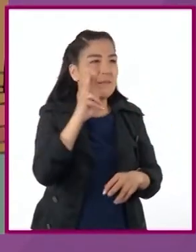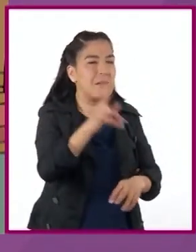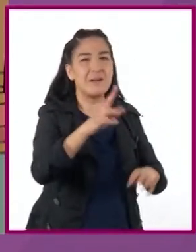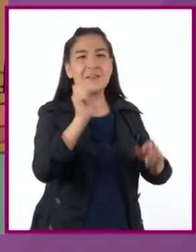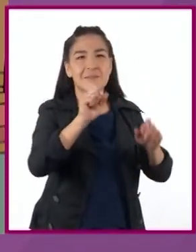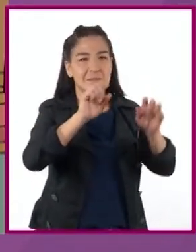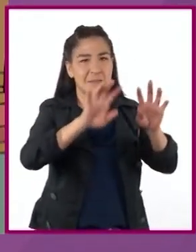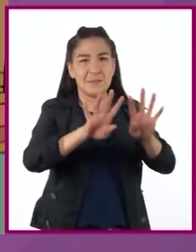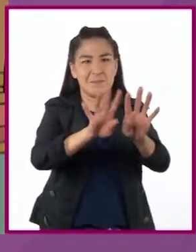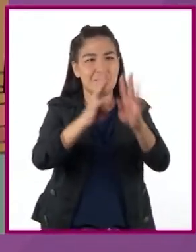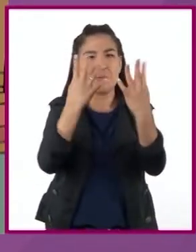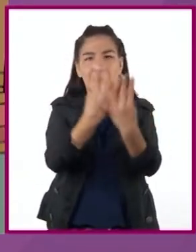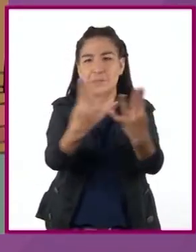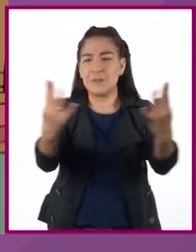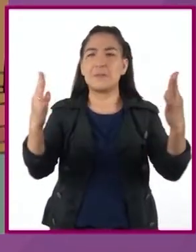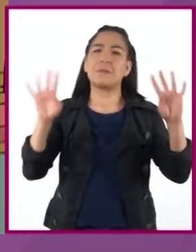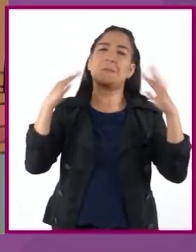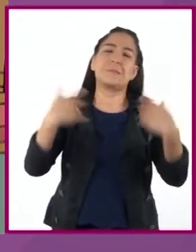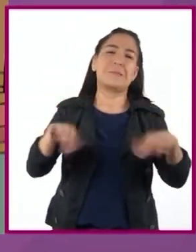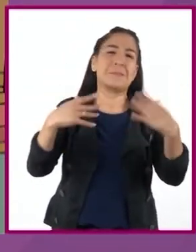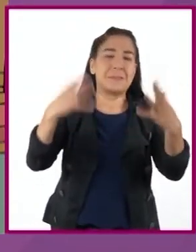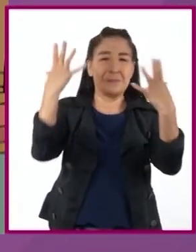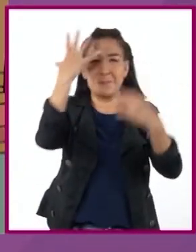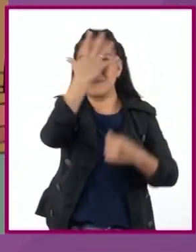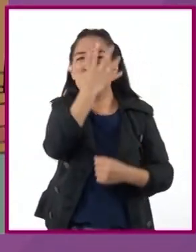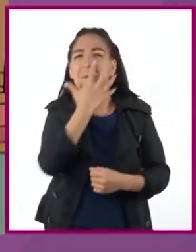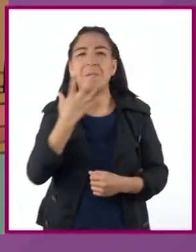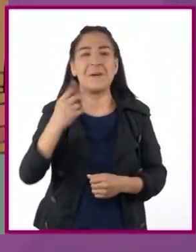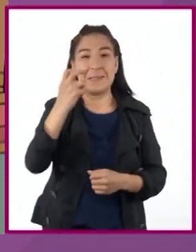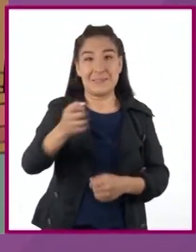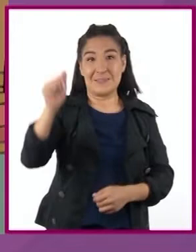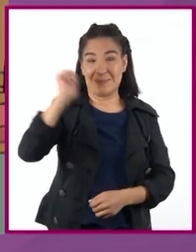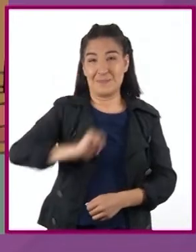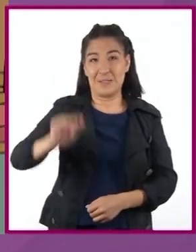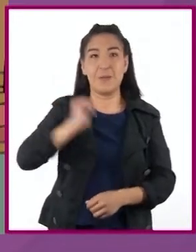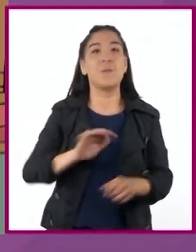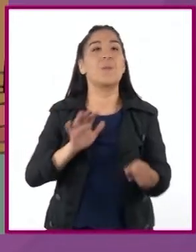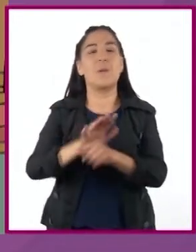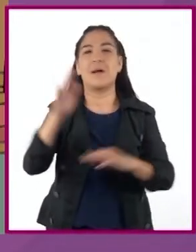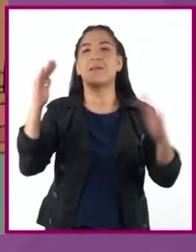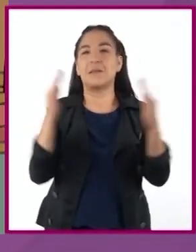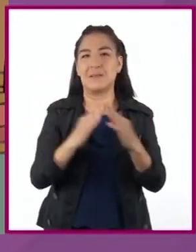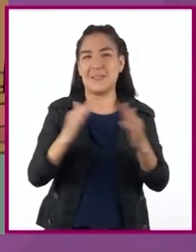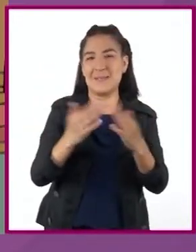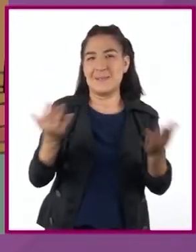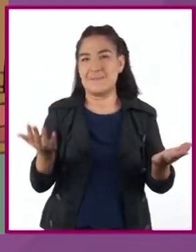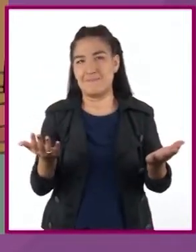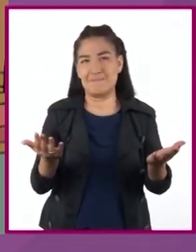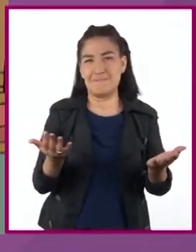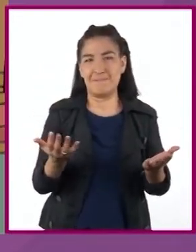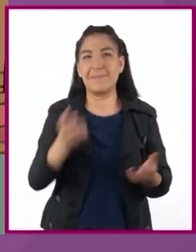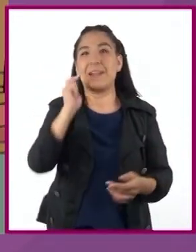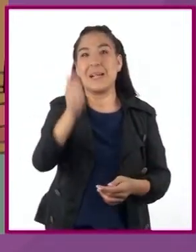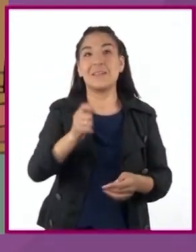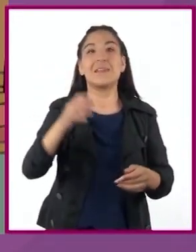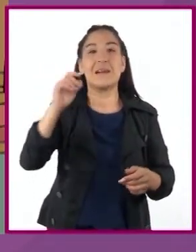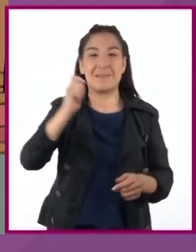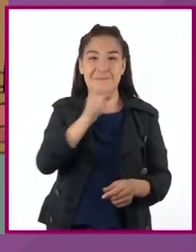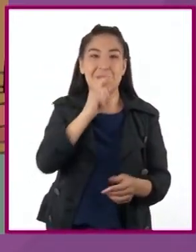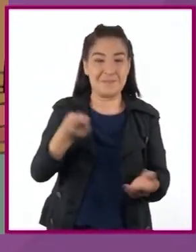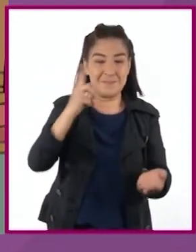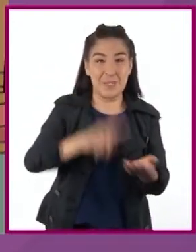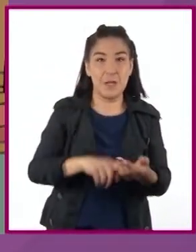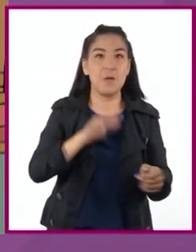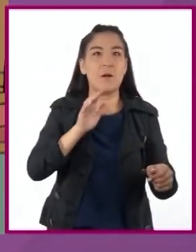mosaico chulísimo que perteneció a la casa que existía pues antes de que se